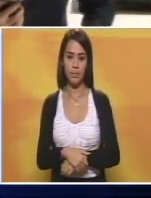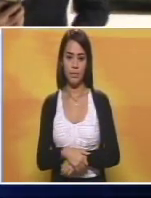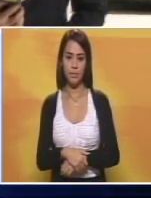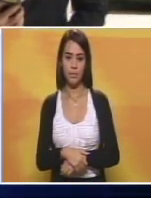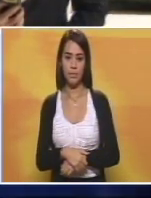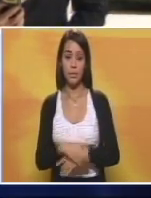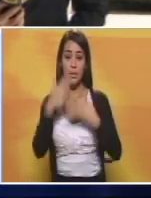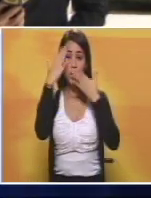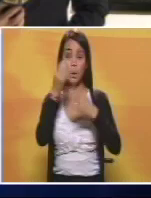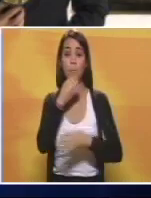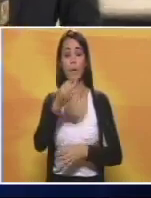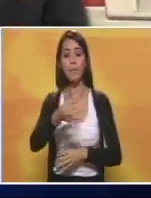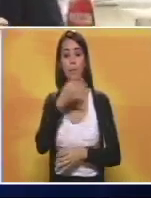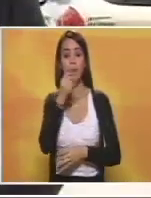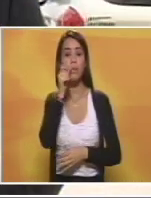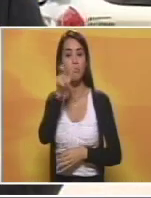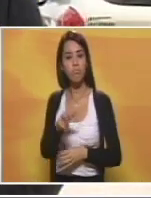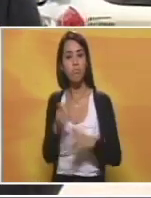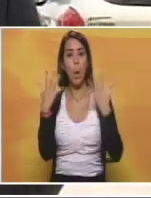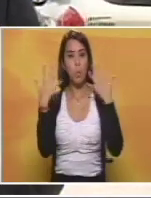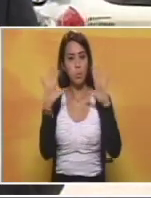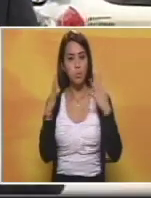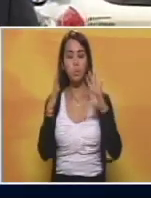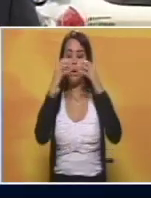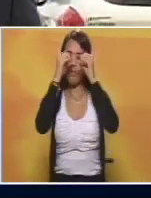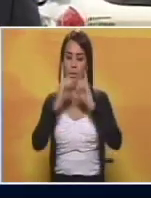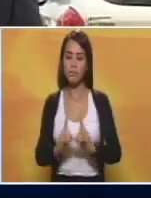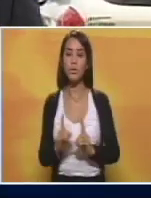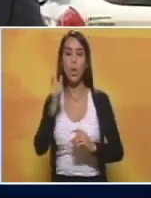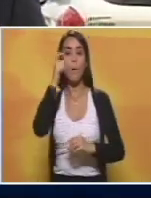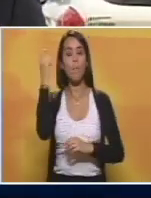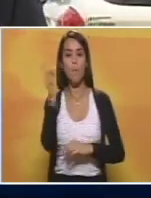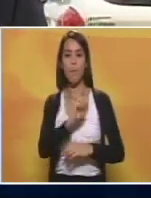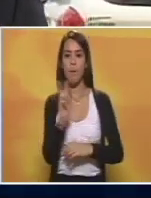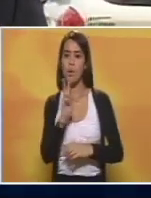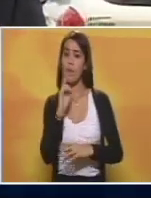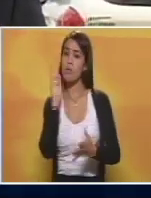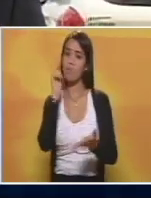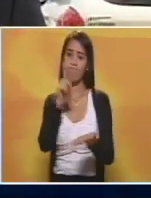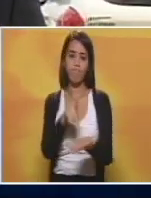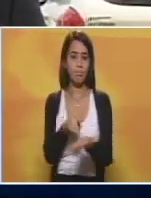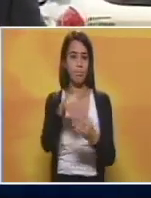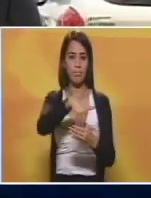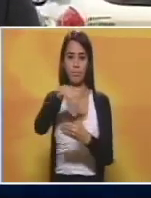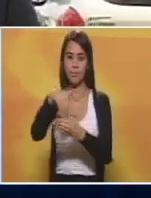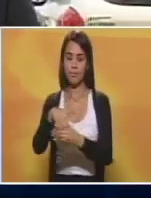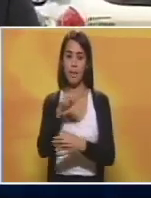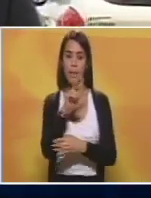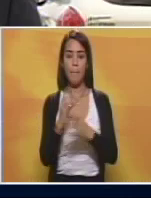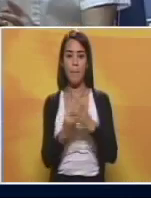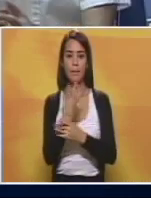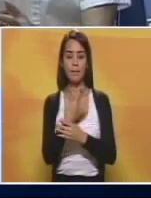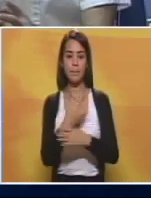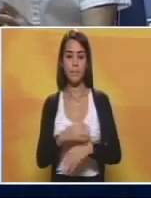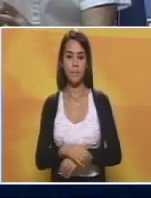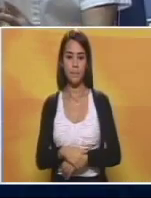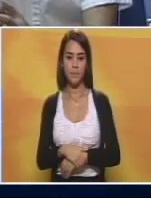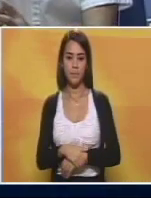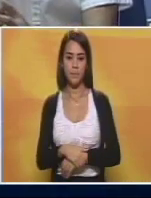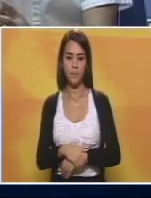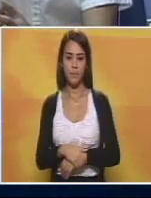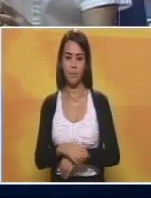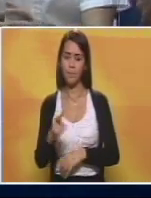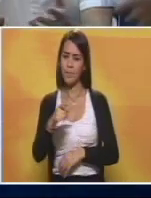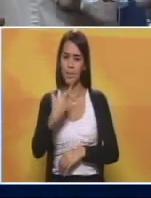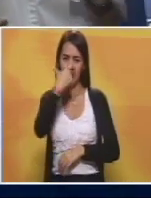hola buenas tardes velázquez aplaudió la decisión del pueblo venezolano de no sumarse a las elecciones de este 20 de mayo para él